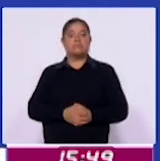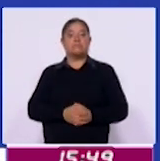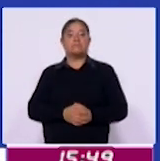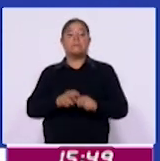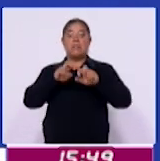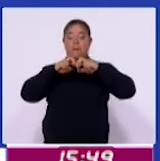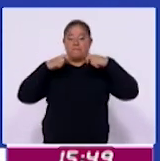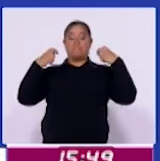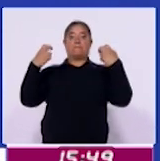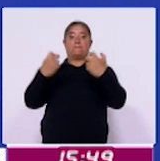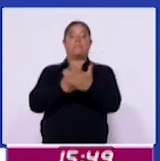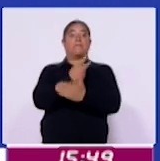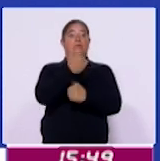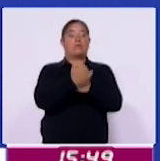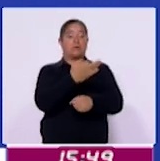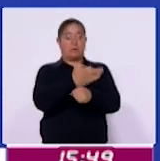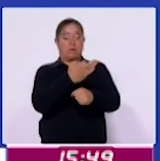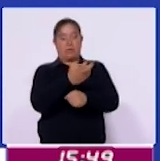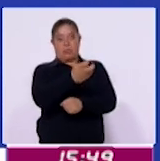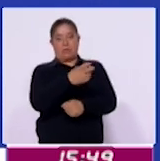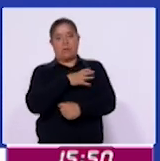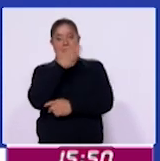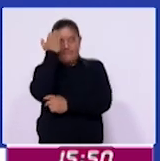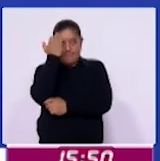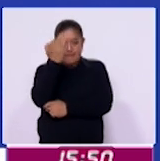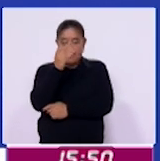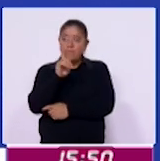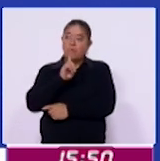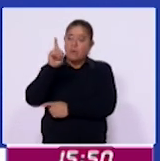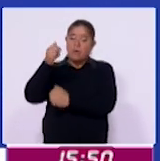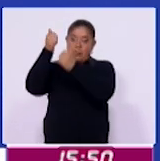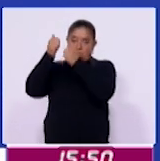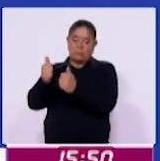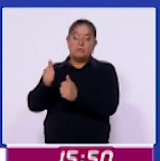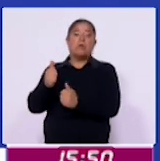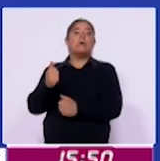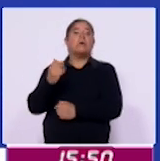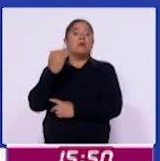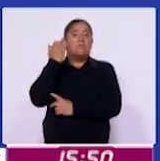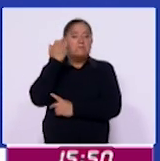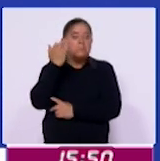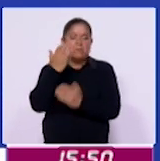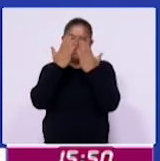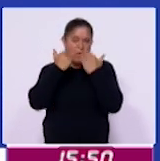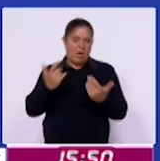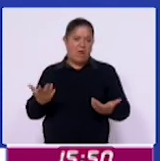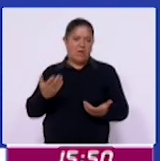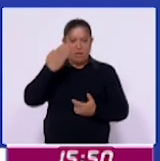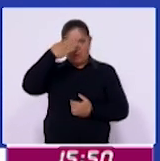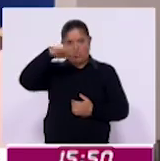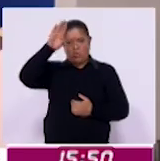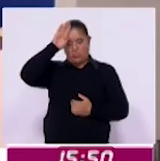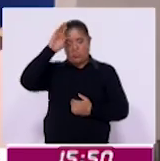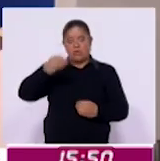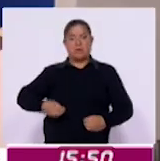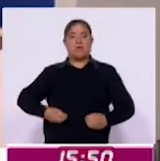con este proyecto que el tiempo de estancia en el exterior no tenga límites para los cubanos que residen en el